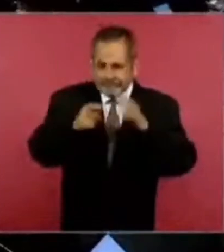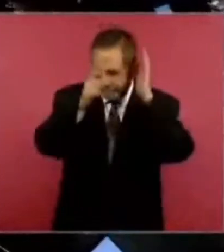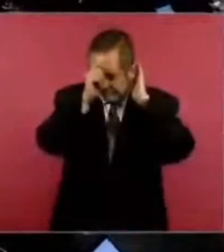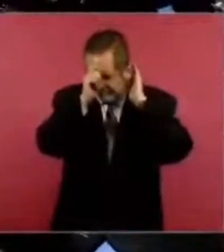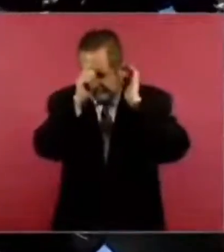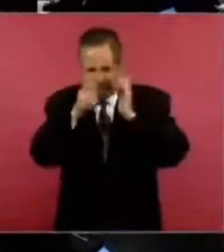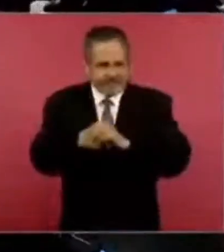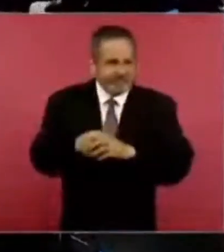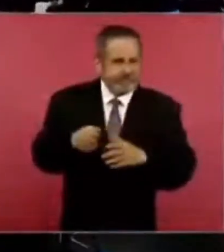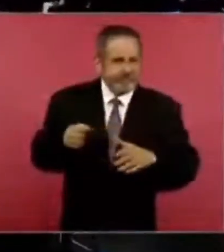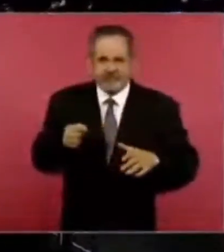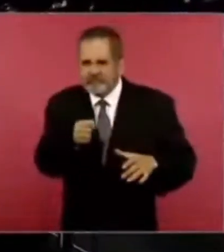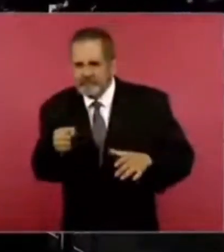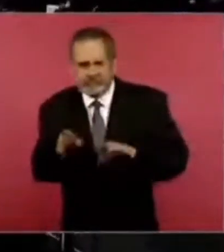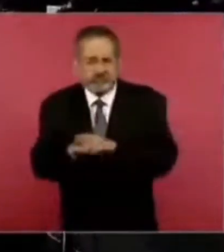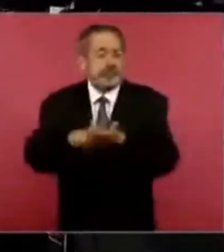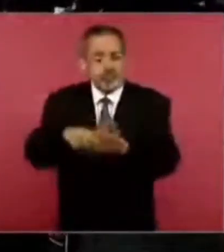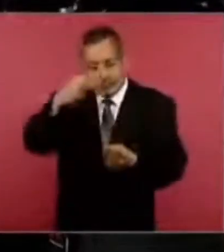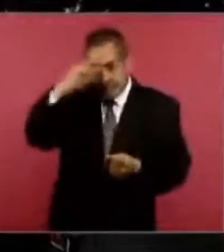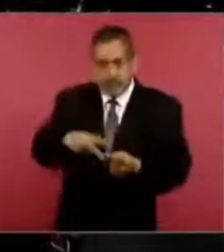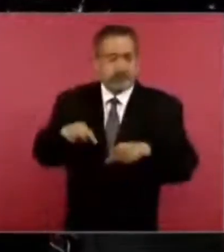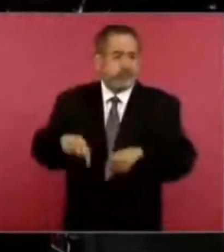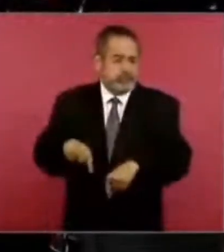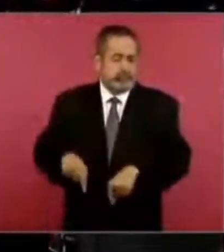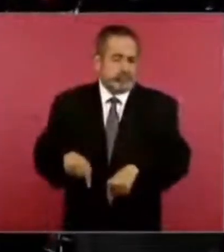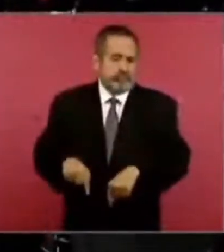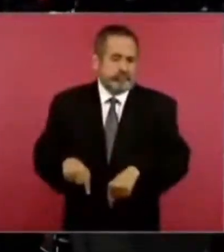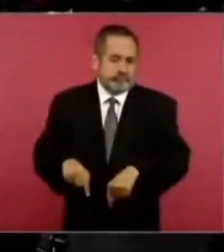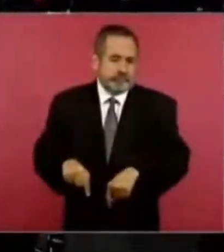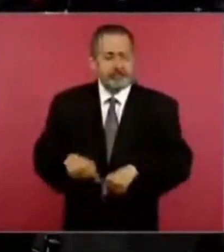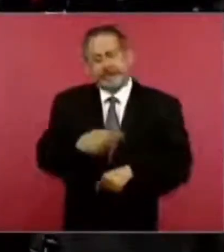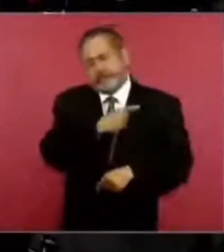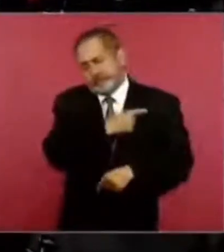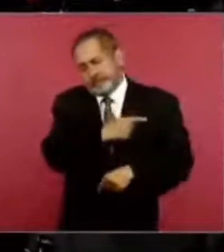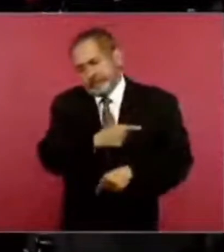Entonces ese fue un rescate. Fíjense a qué grado